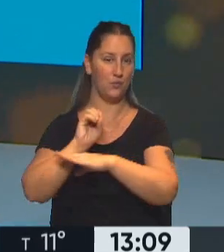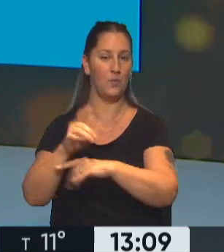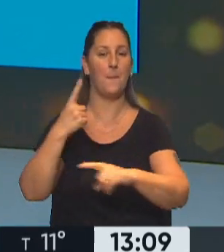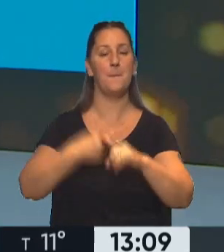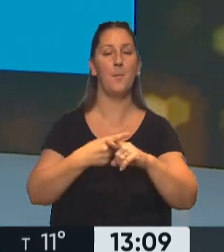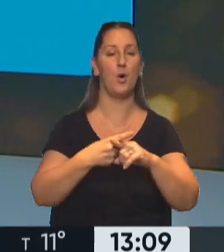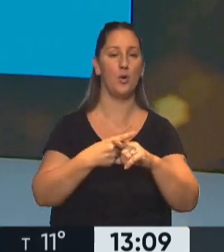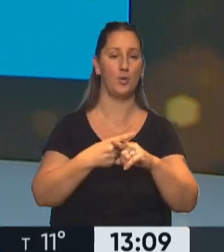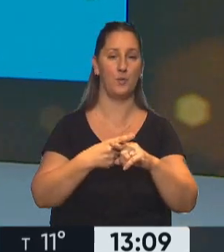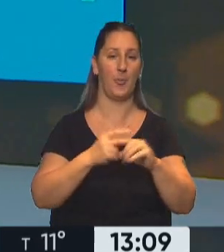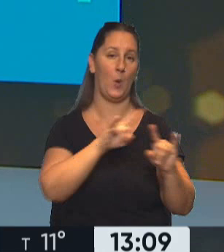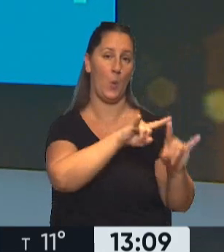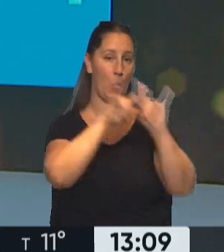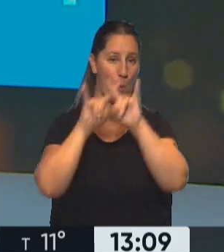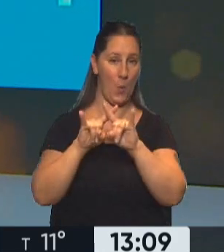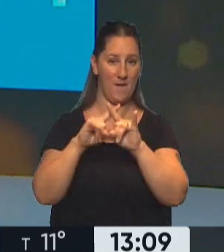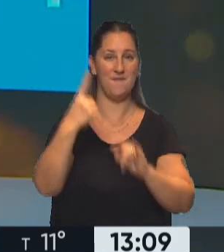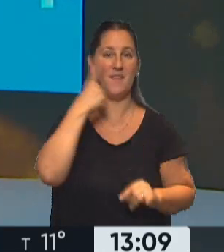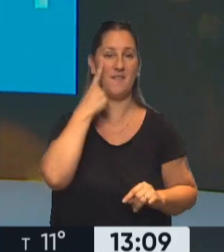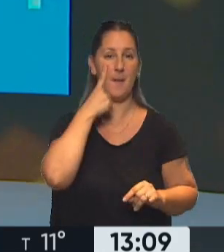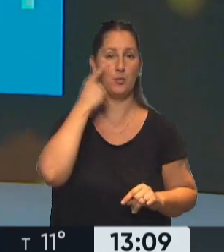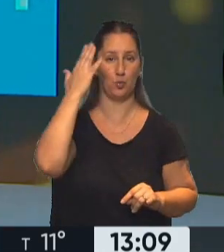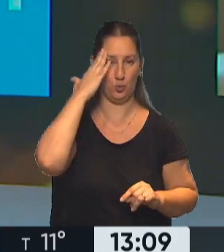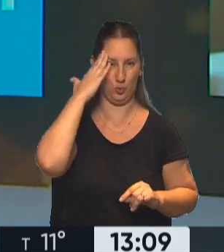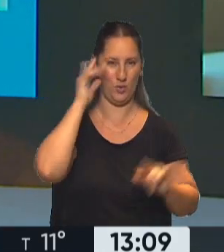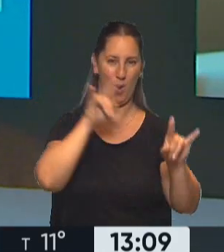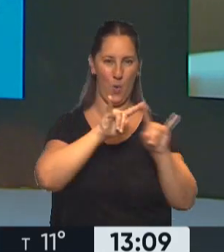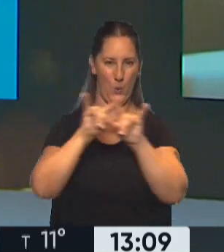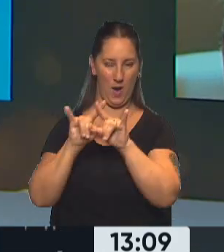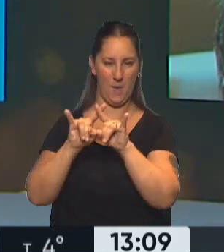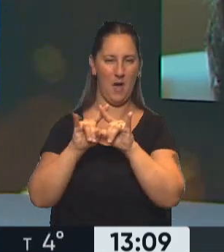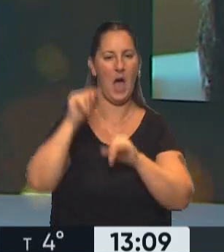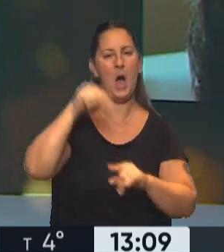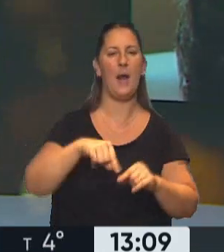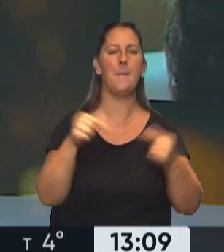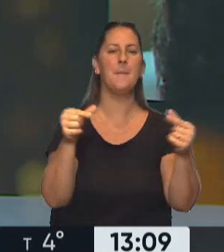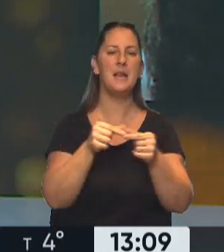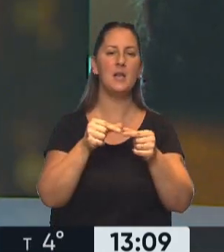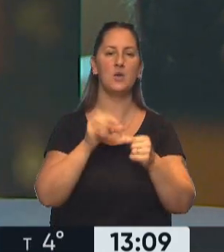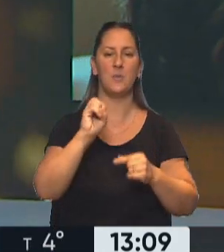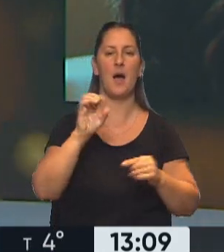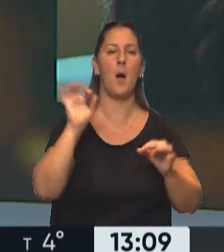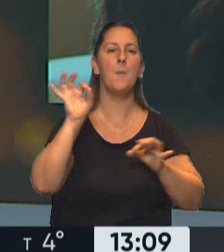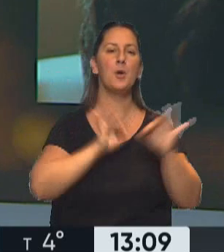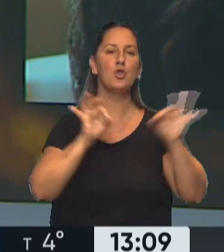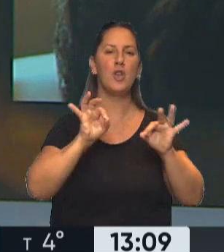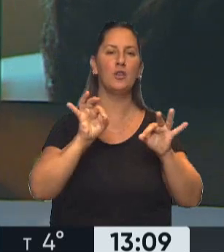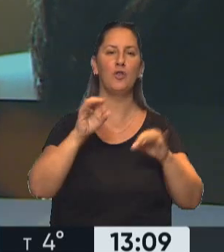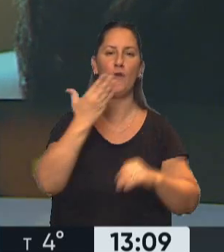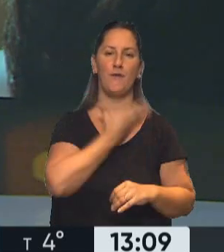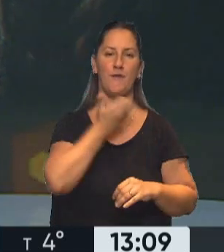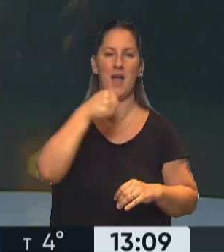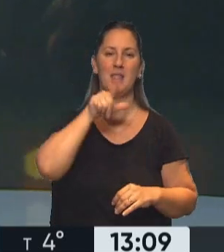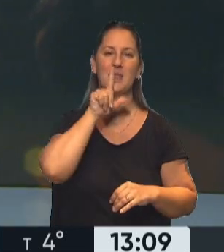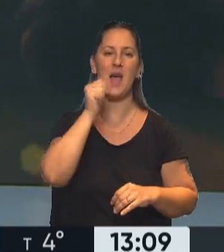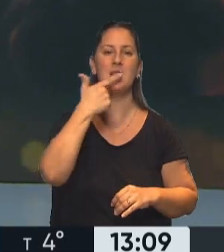de la pantalla de la web de Vivamos Cultura. Pero tenemos una película en competencia que se llama Proyecto Fantasma. Es la segunda